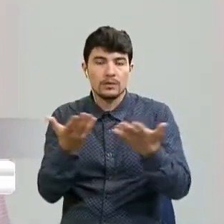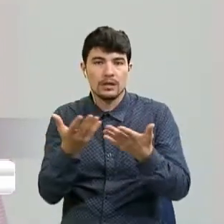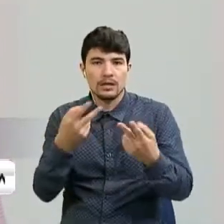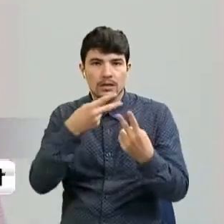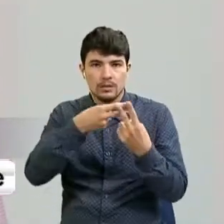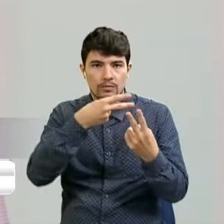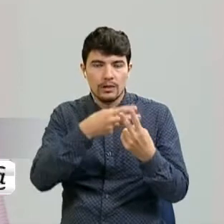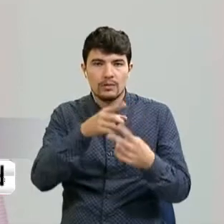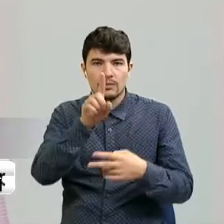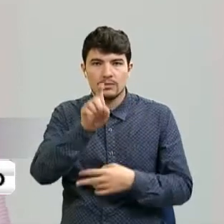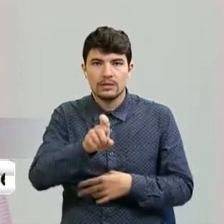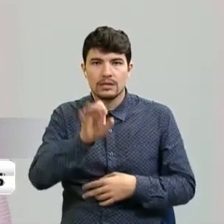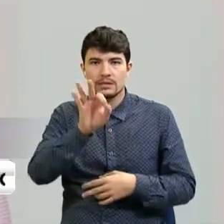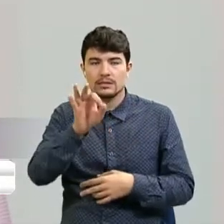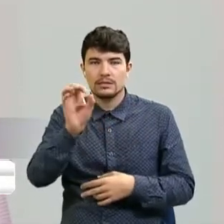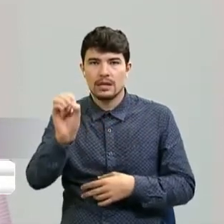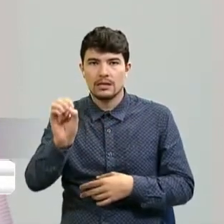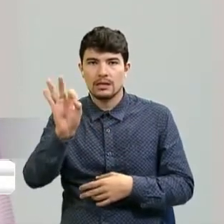número